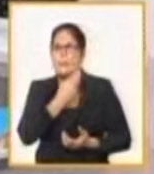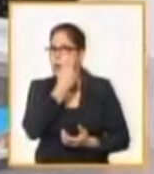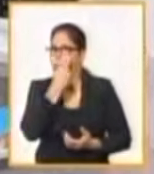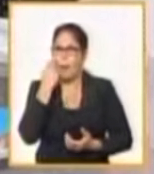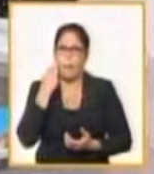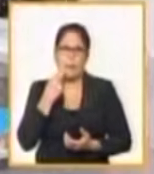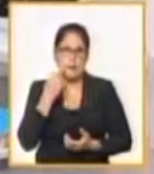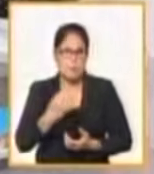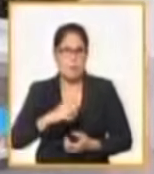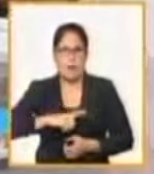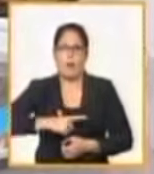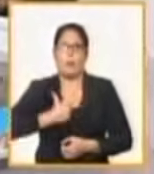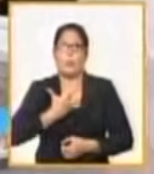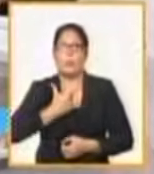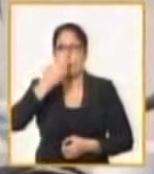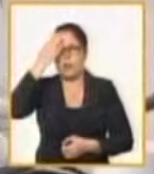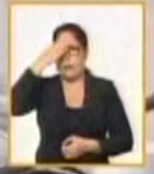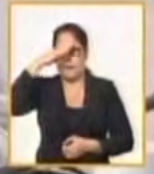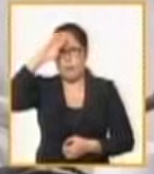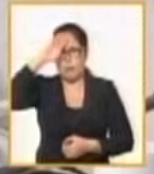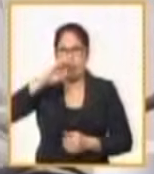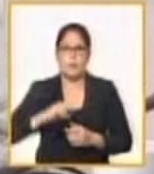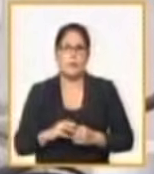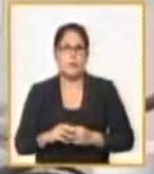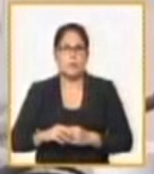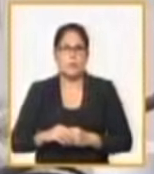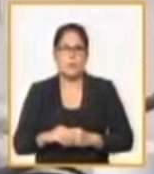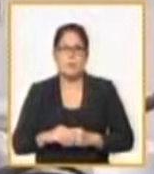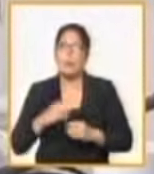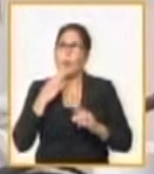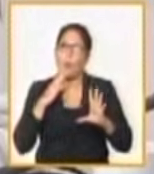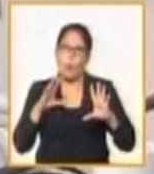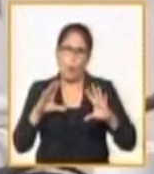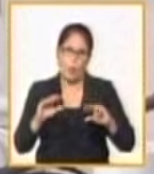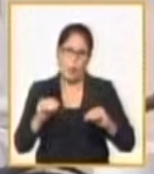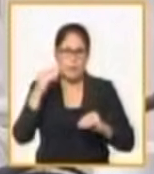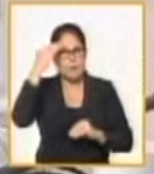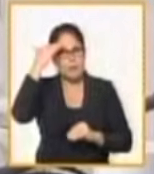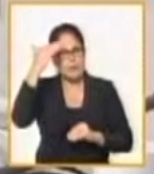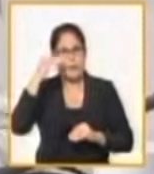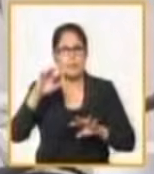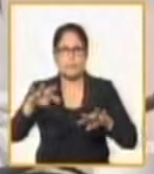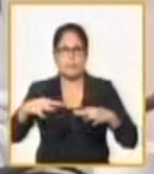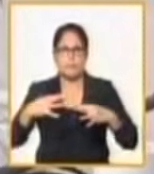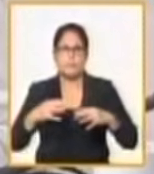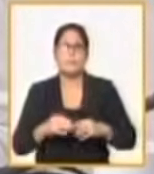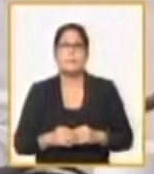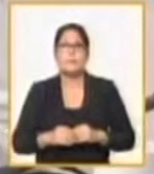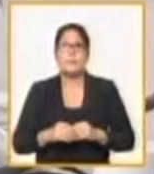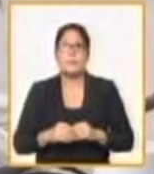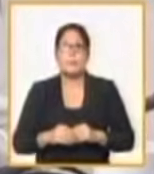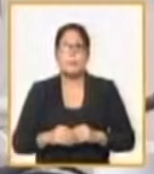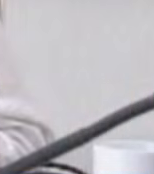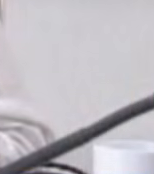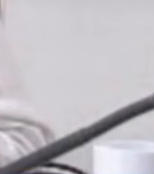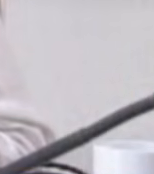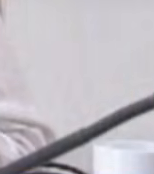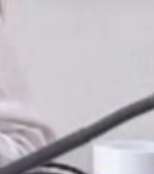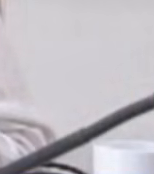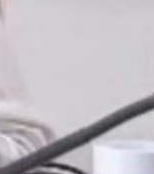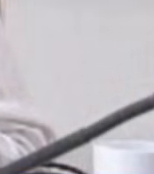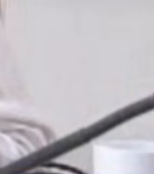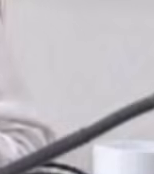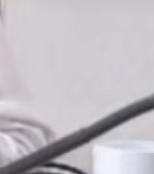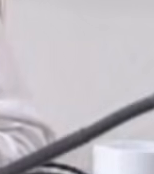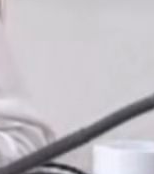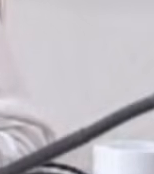tiene la cultura cubana de la Revolución? Bueno, buenas noches, muchas gracias por la invitación para compartir esta mesa sobre